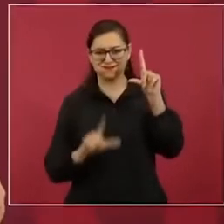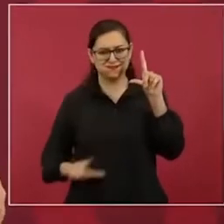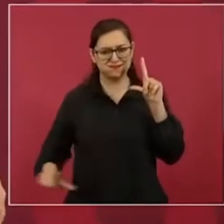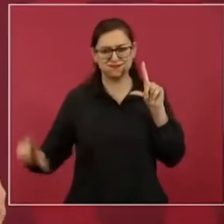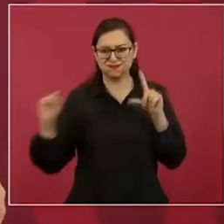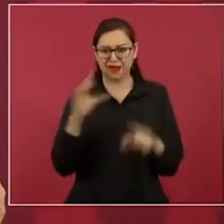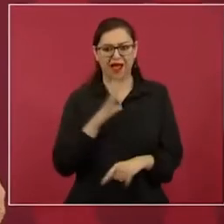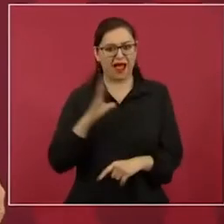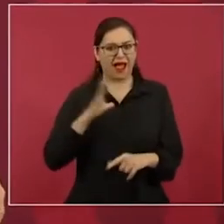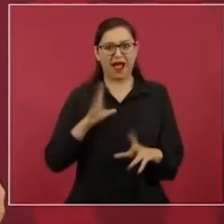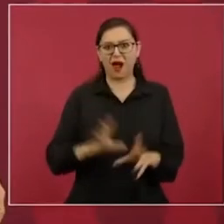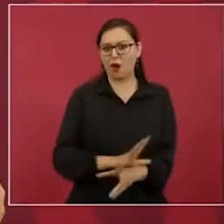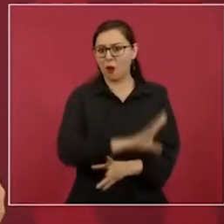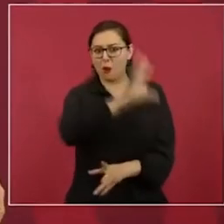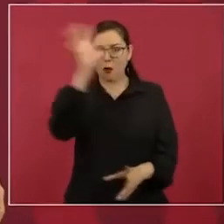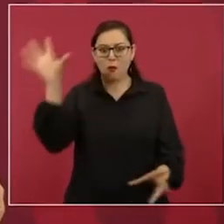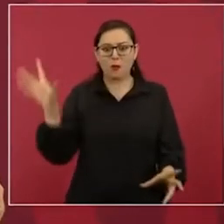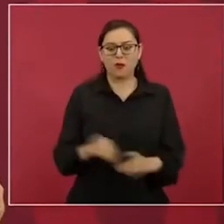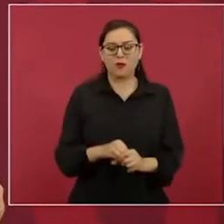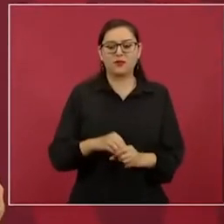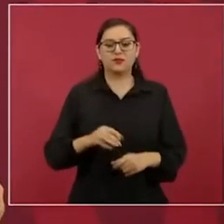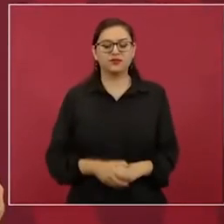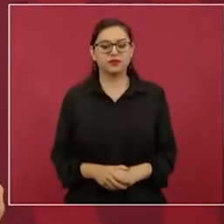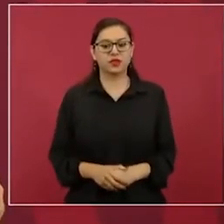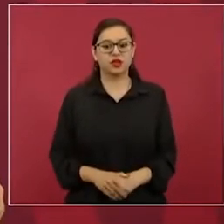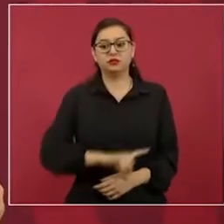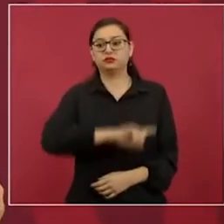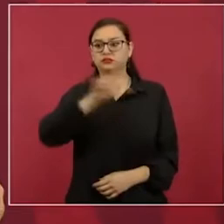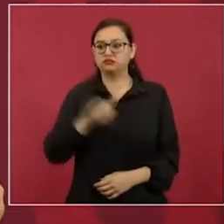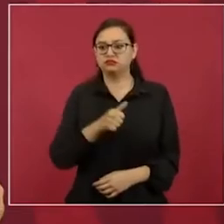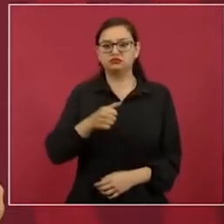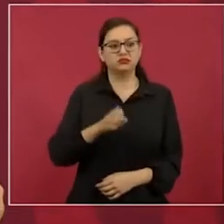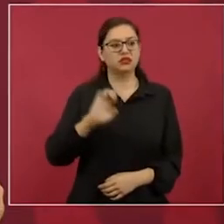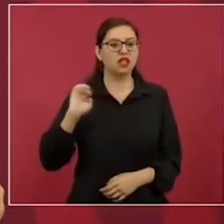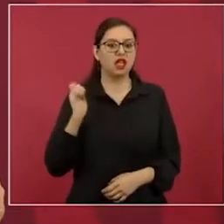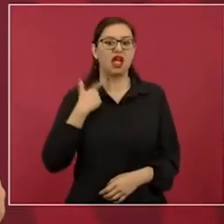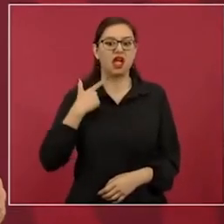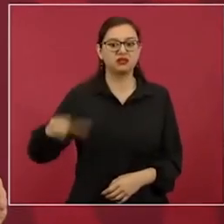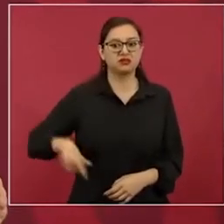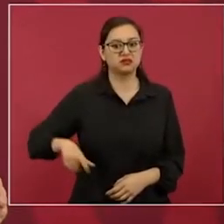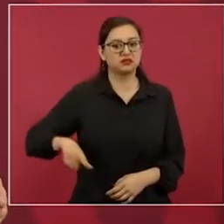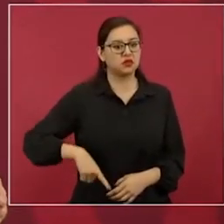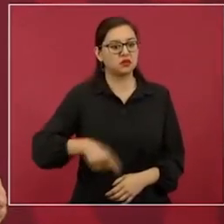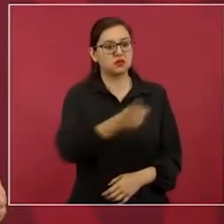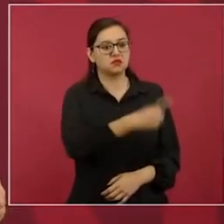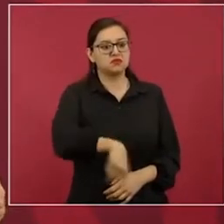y privatizan, y dos empresas, además extranjeras,